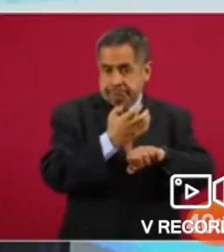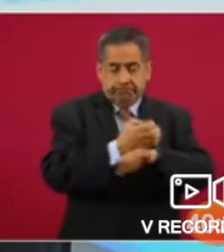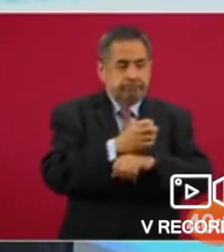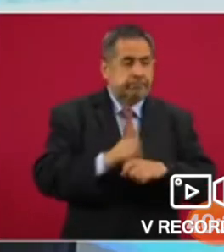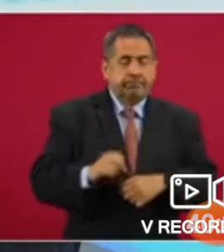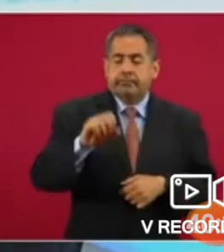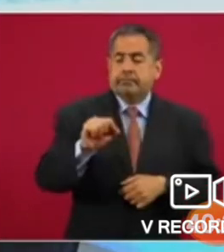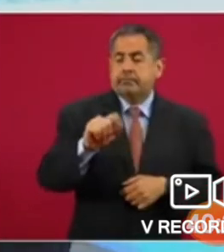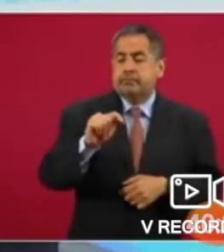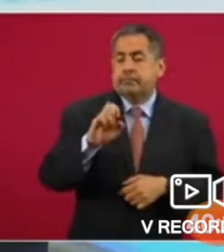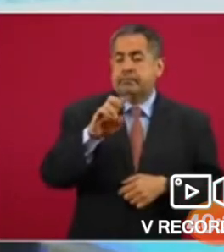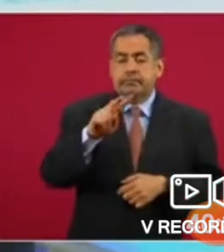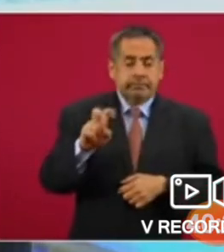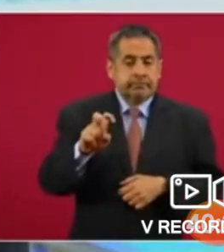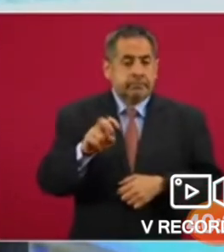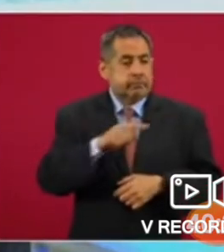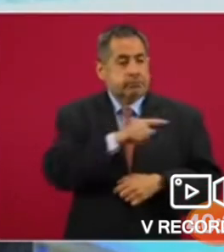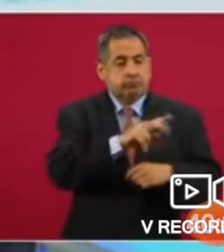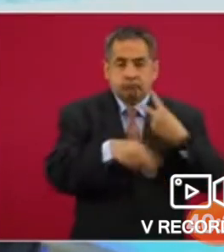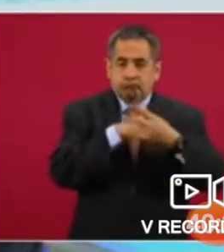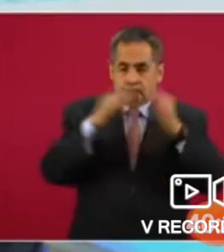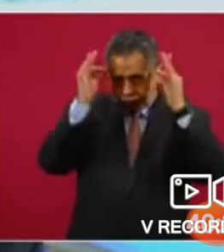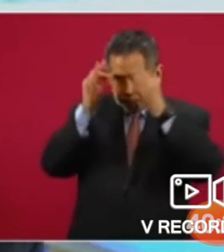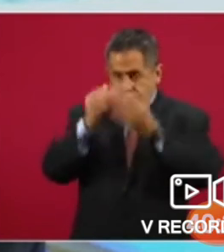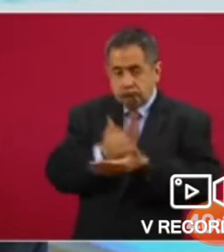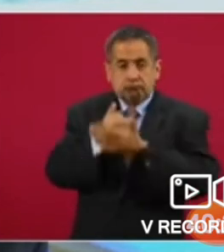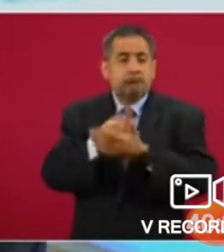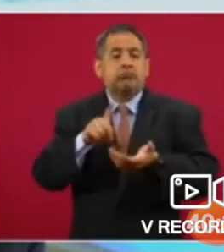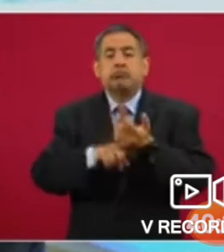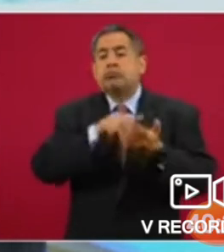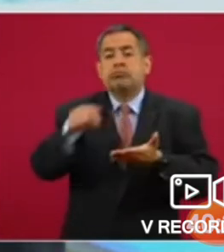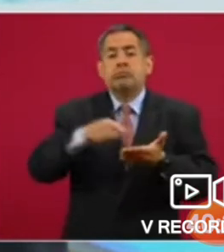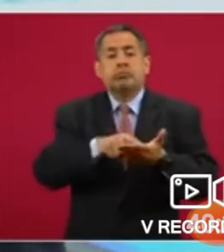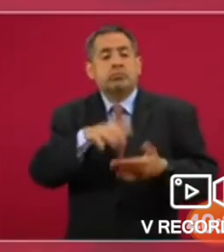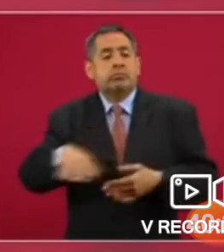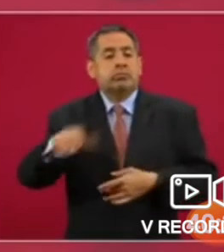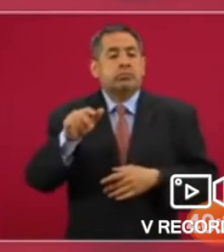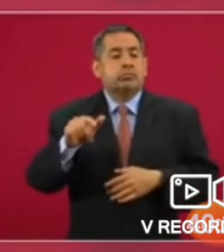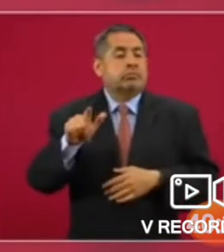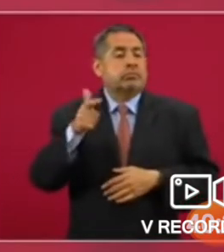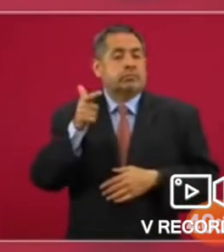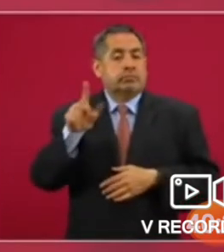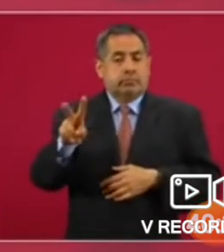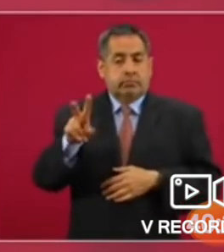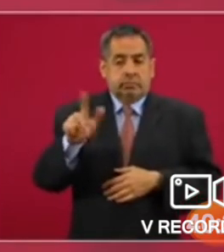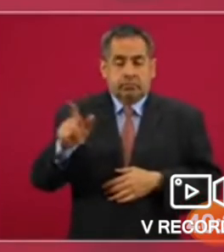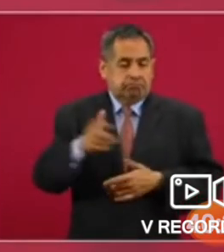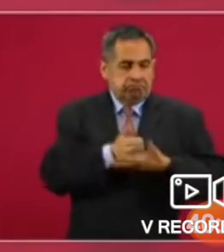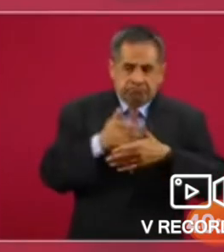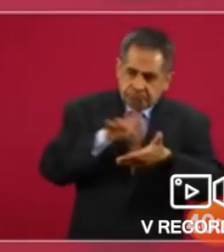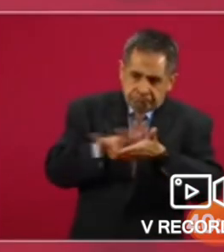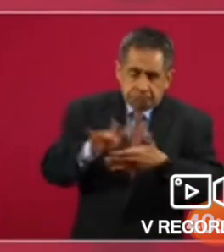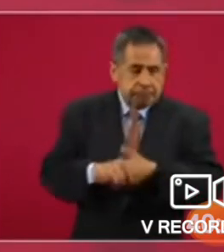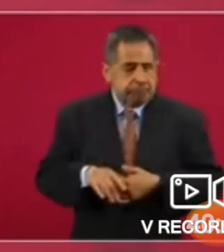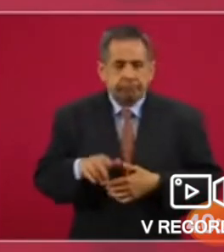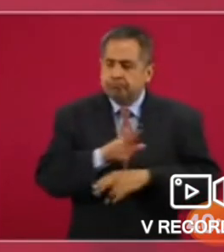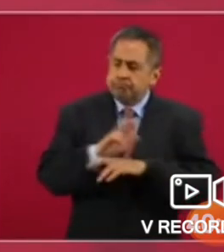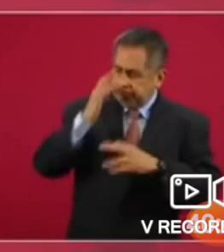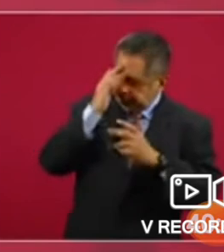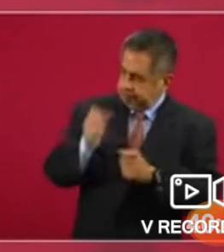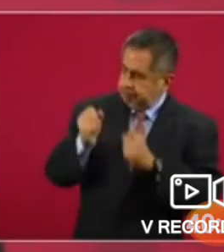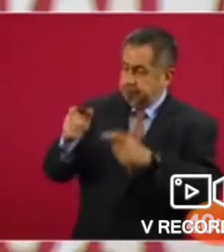Steve Sisolak, quien asistió al Consulado de México en Las Vegas en particular, nos entregó un reconocimiento a la